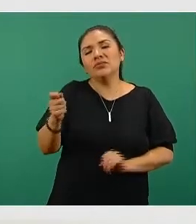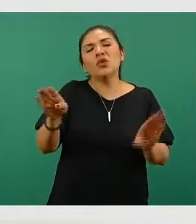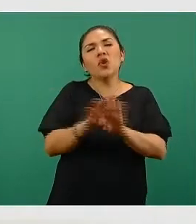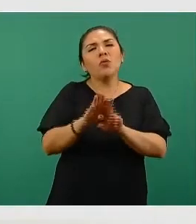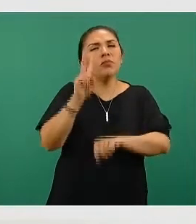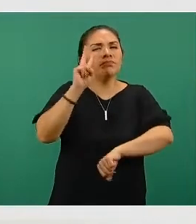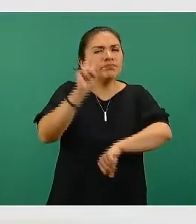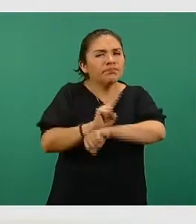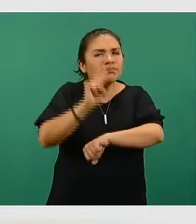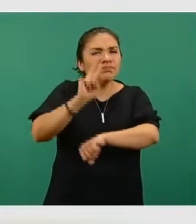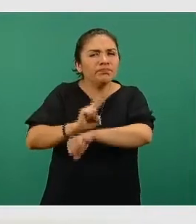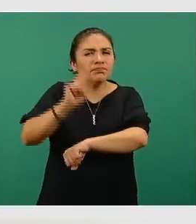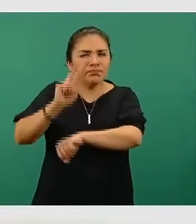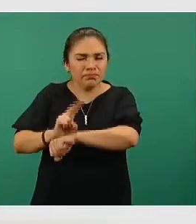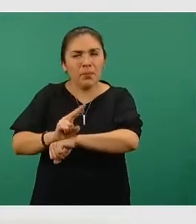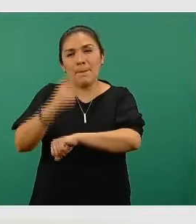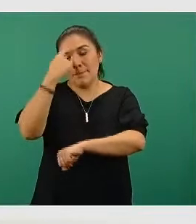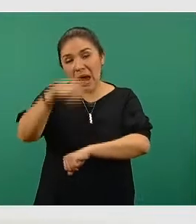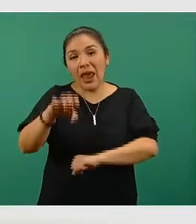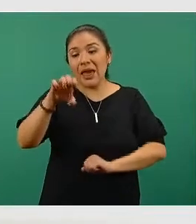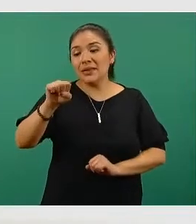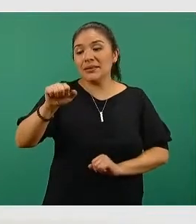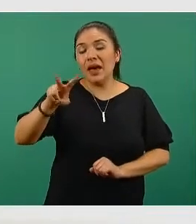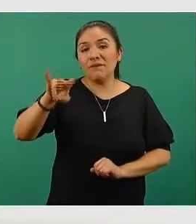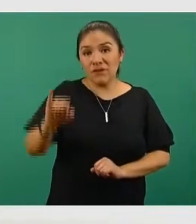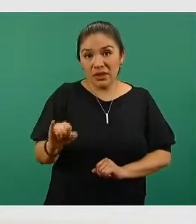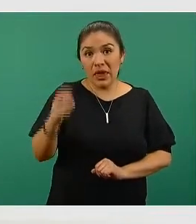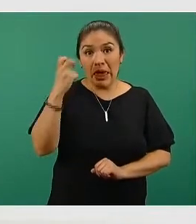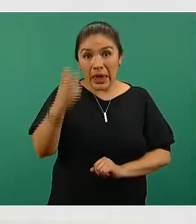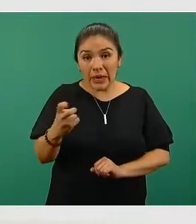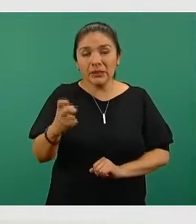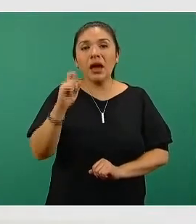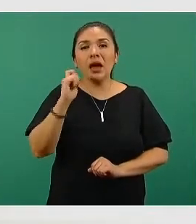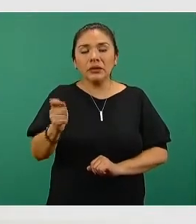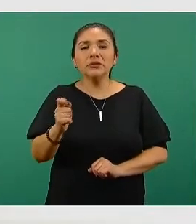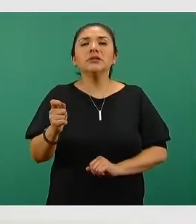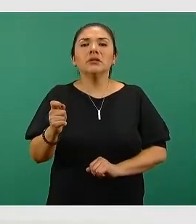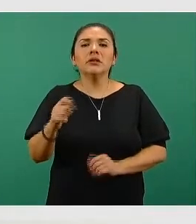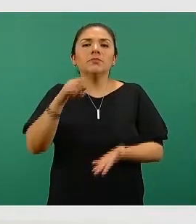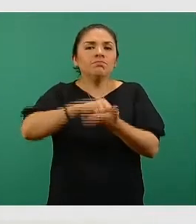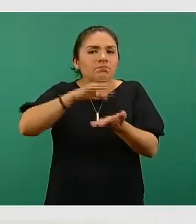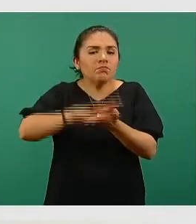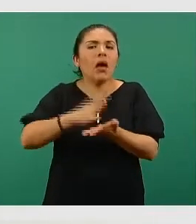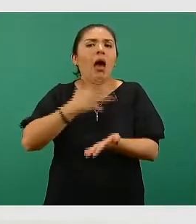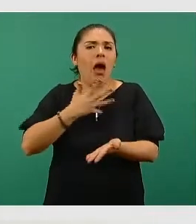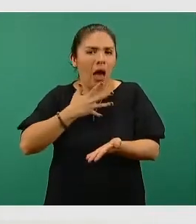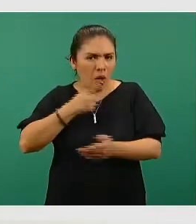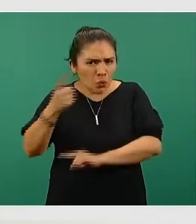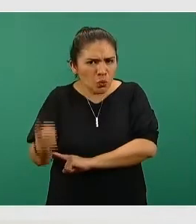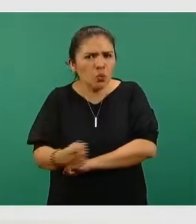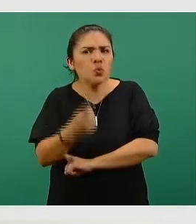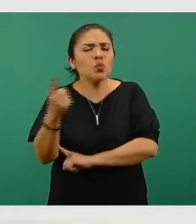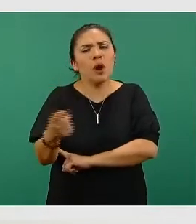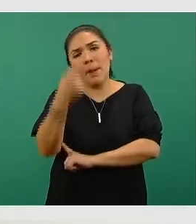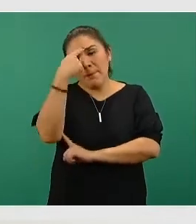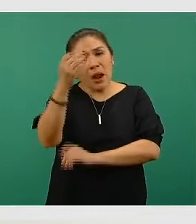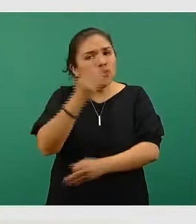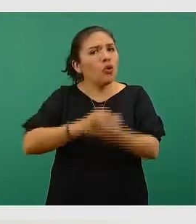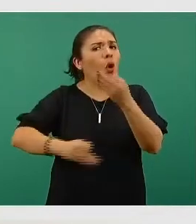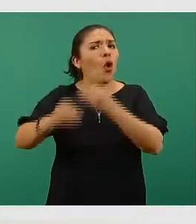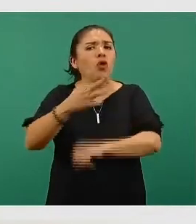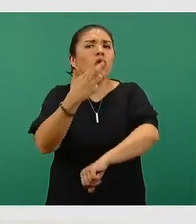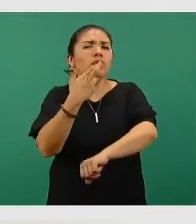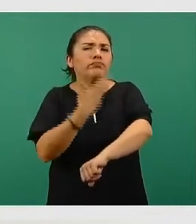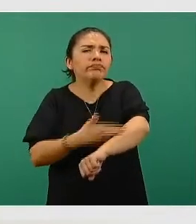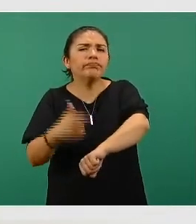de vigilancia, el sistema de vigilancia de los ESAVIS, es un sistema de vigilancia que se tenía y se tiene ya contemplado para todo el proceso